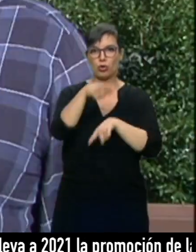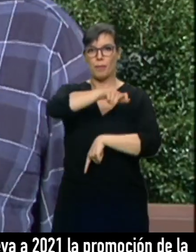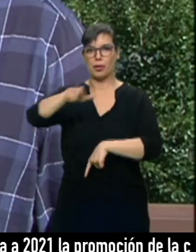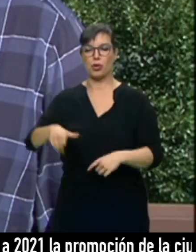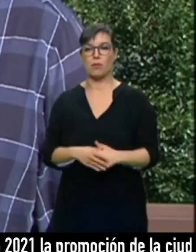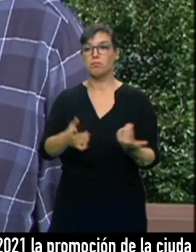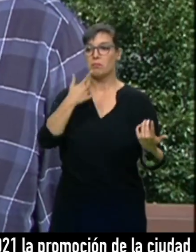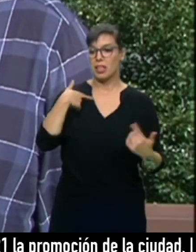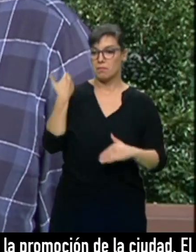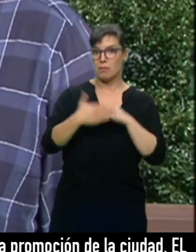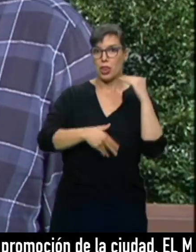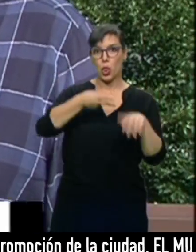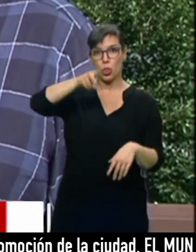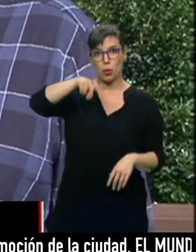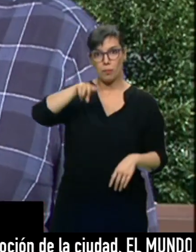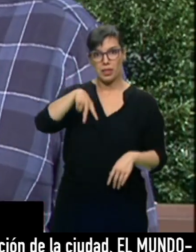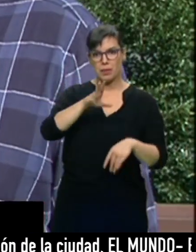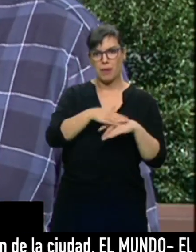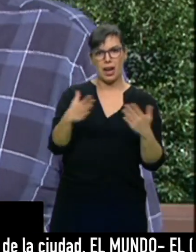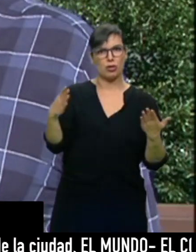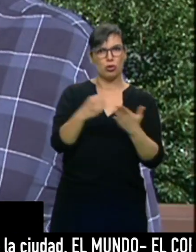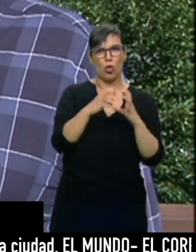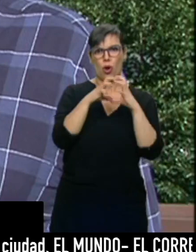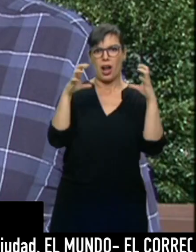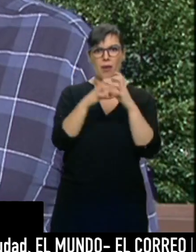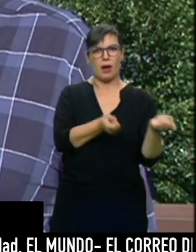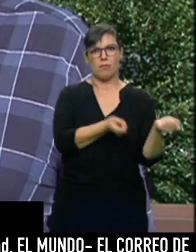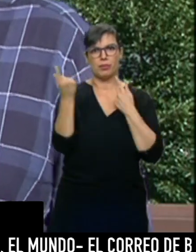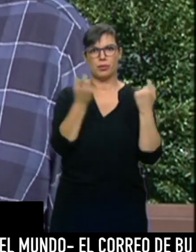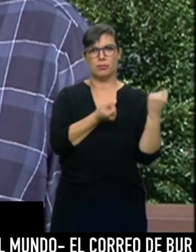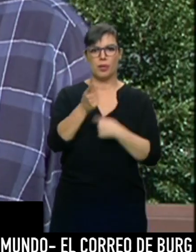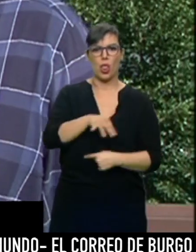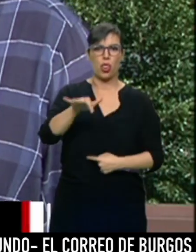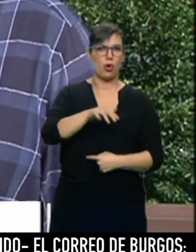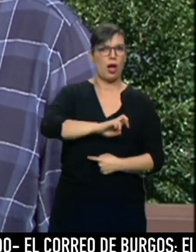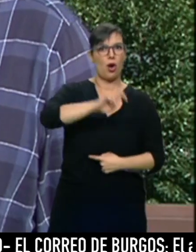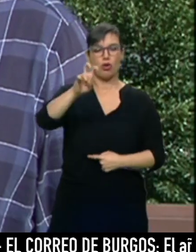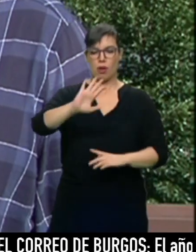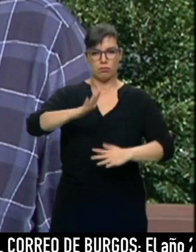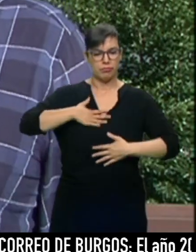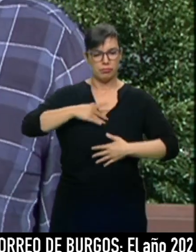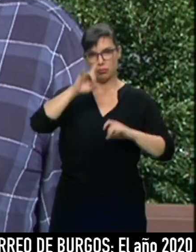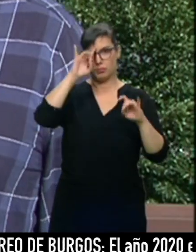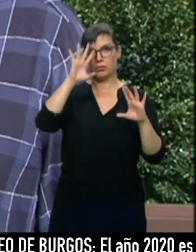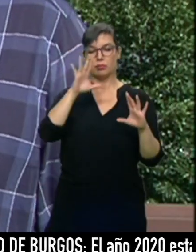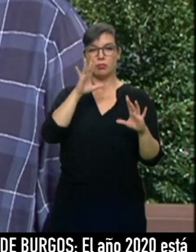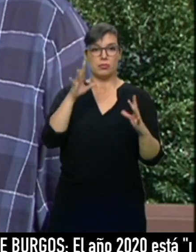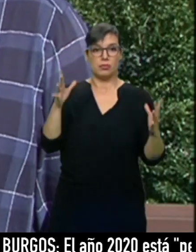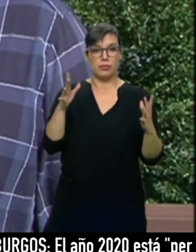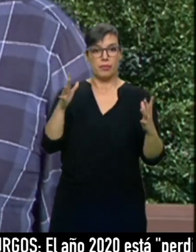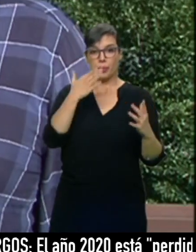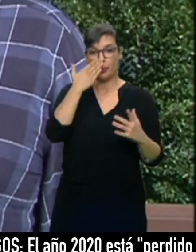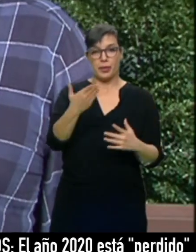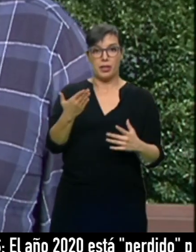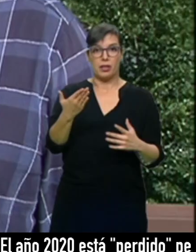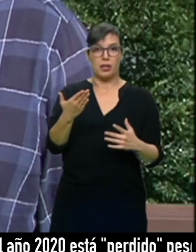meses de plazo para sacar todas las caravanas que hay aquí, reubicar el camping. La verdad es que nos pilló con muchísima sorpresa y la verdad